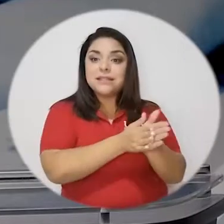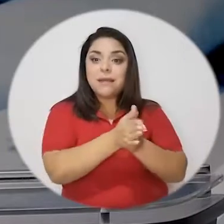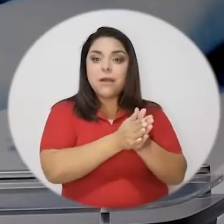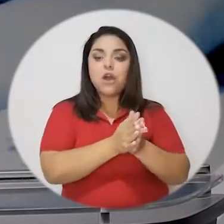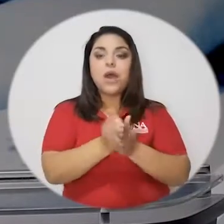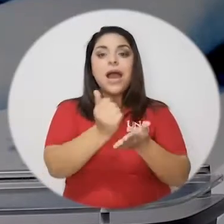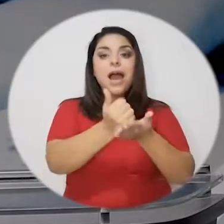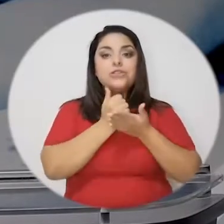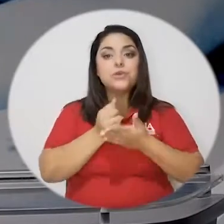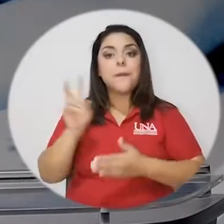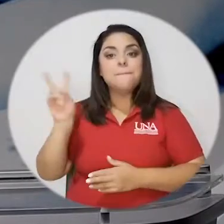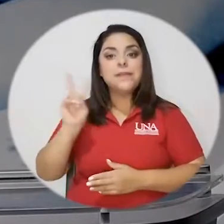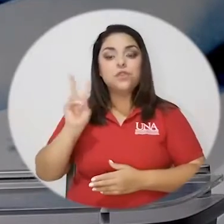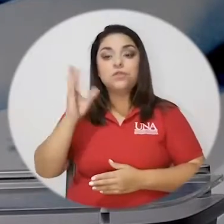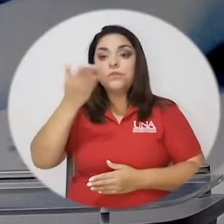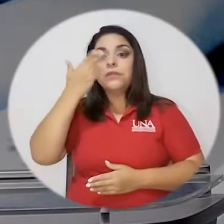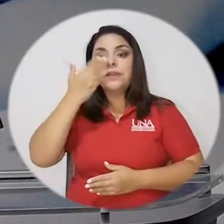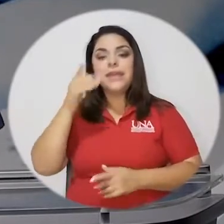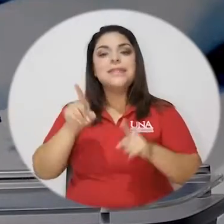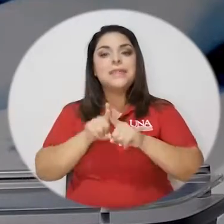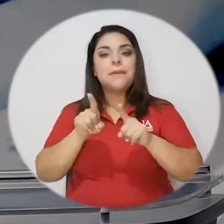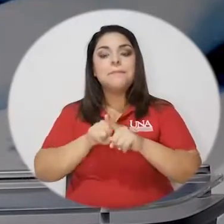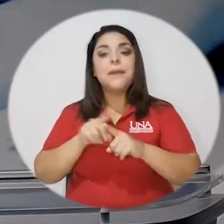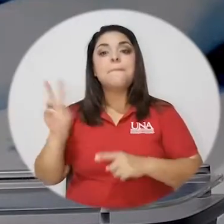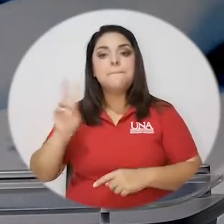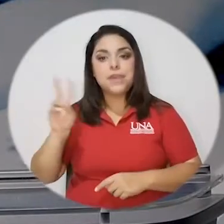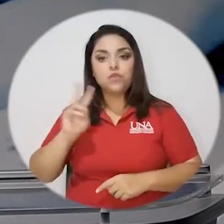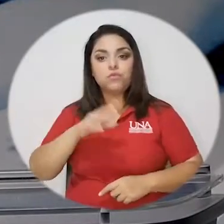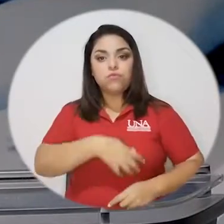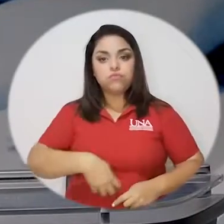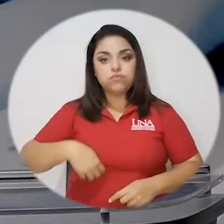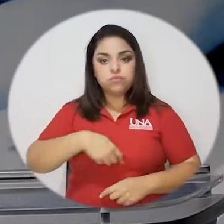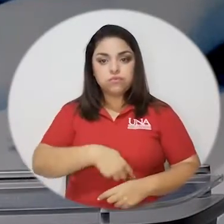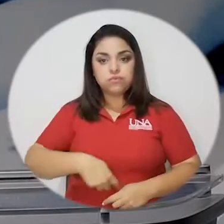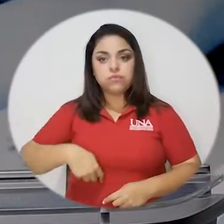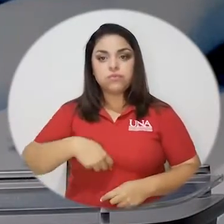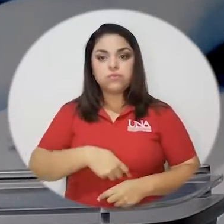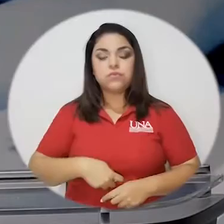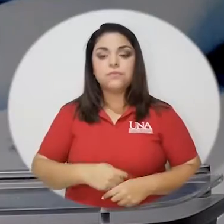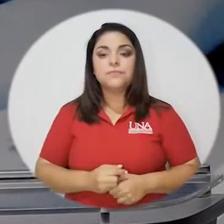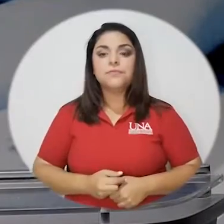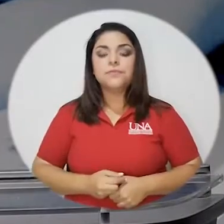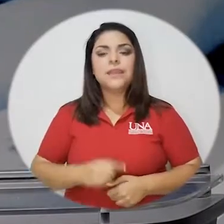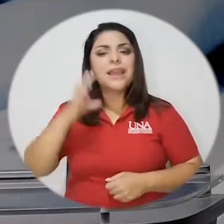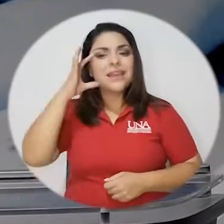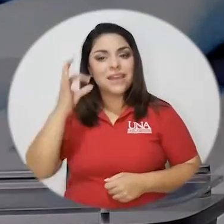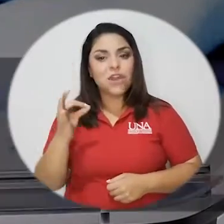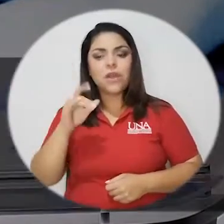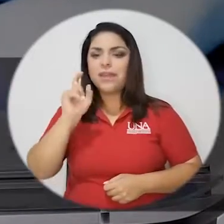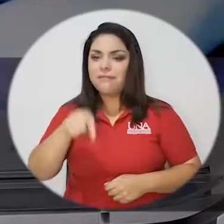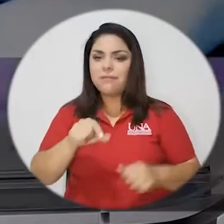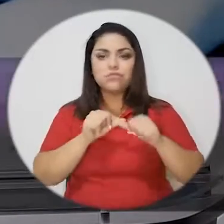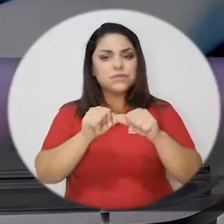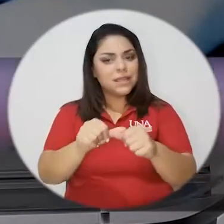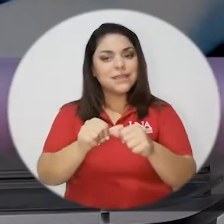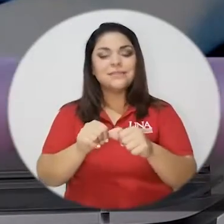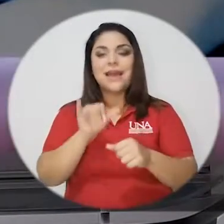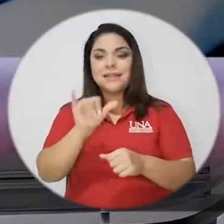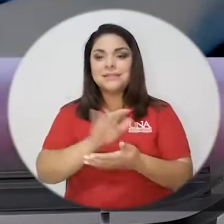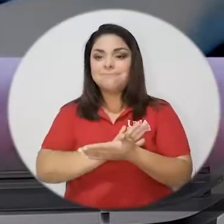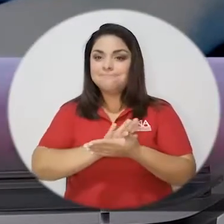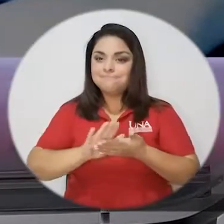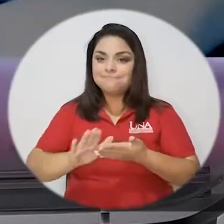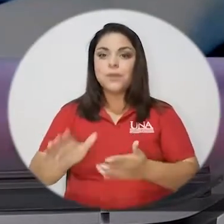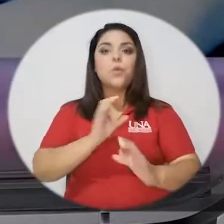lavarse las manos funciona para virus respiratorios y para un montón de bichos que nos afectan el sistema digestivo. Entonces creo